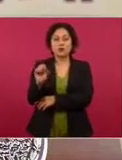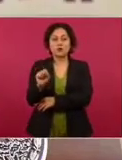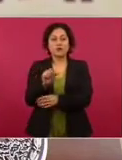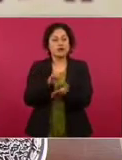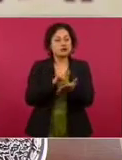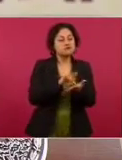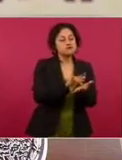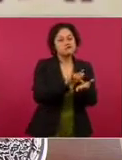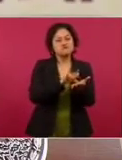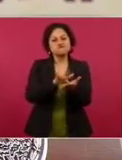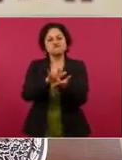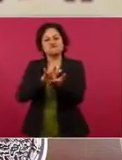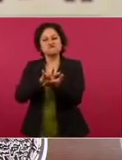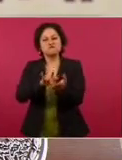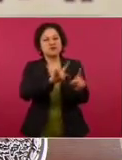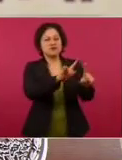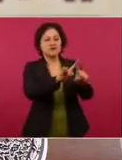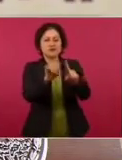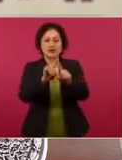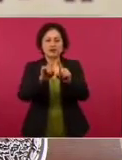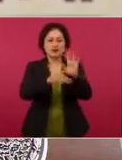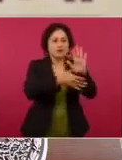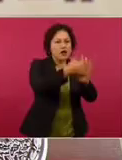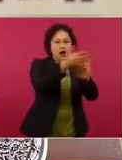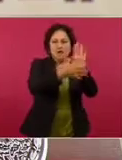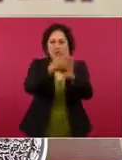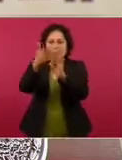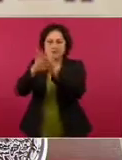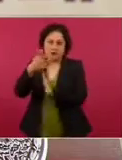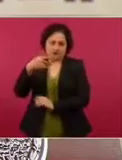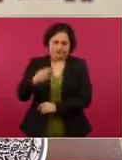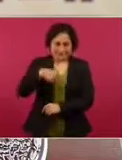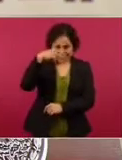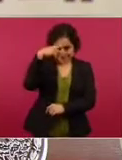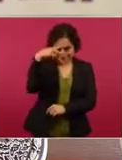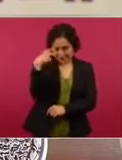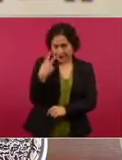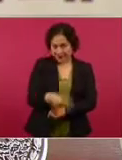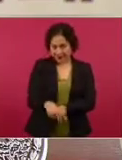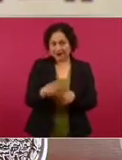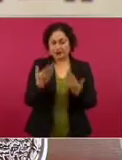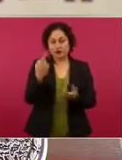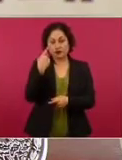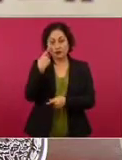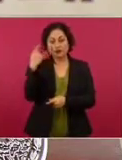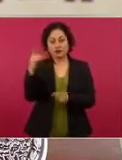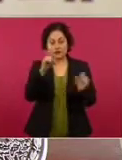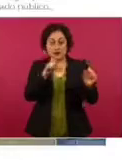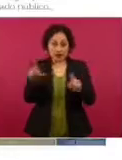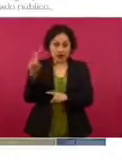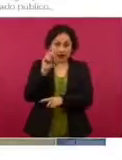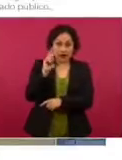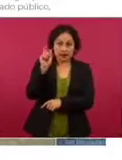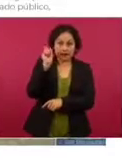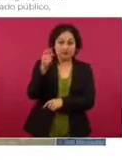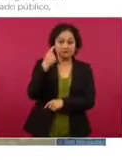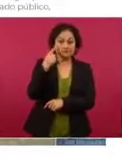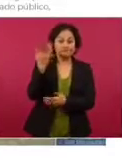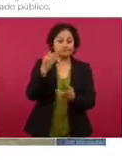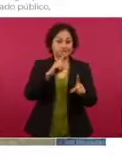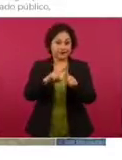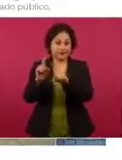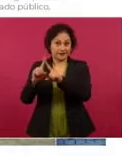y de las obras más importantes de nuestro país. Ahí pueden ver en la lámina los sectores en los que hemos participado. Y en la parte de